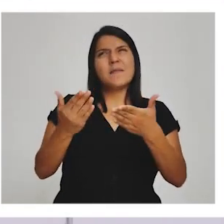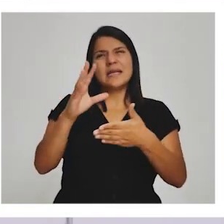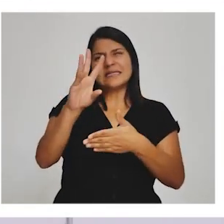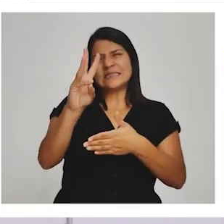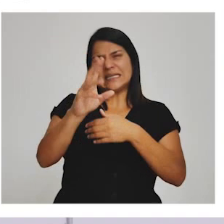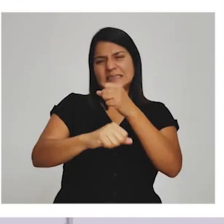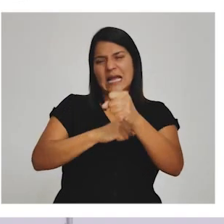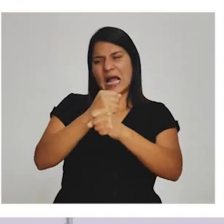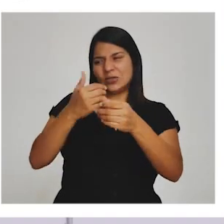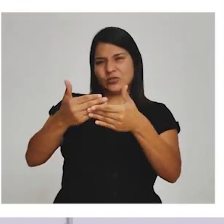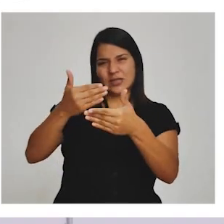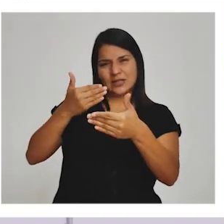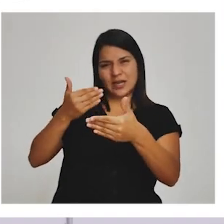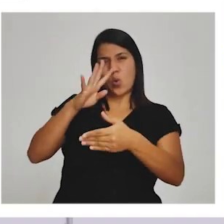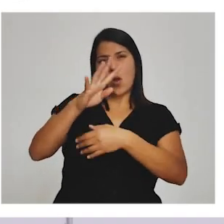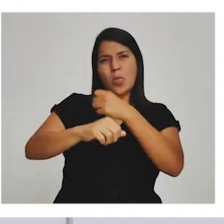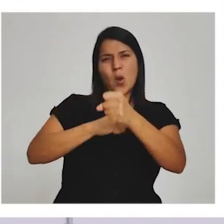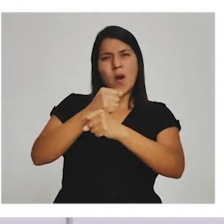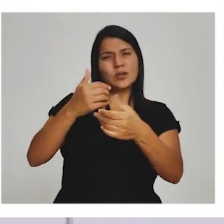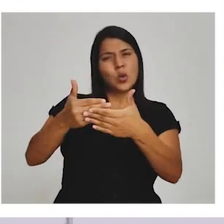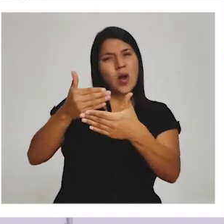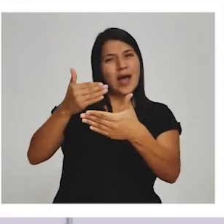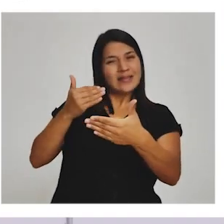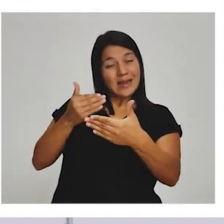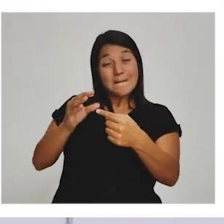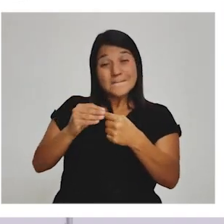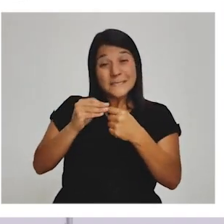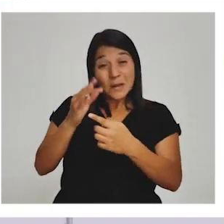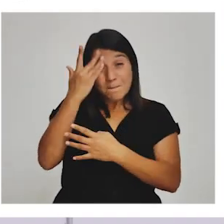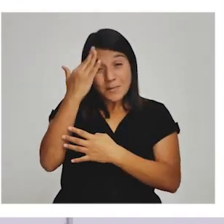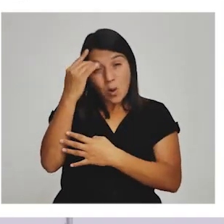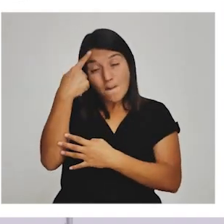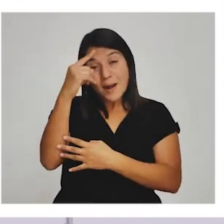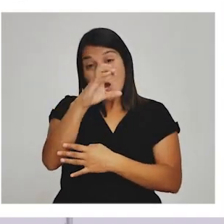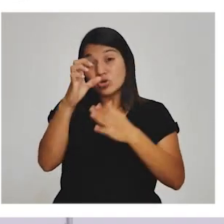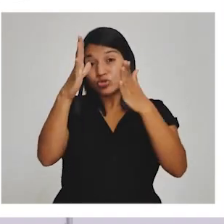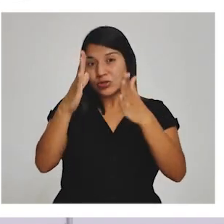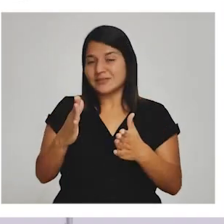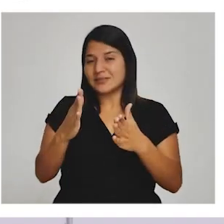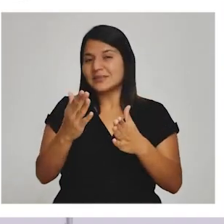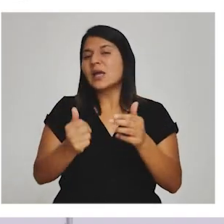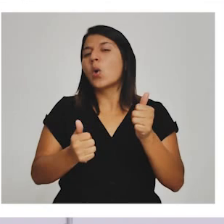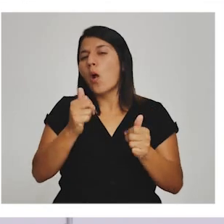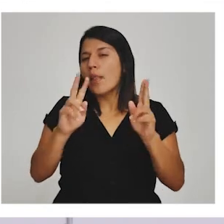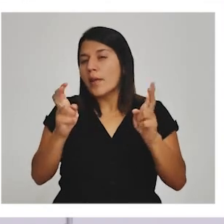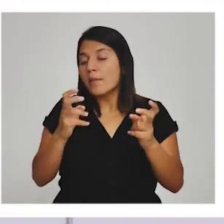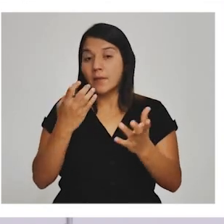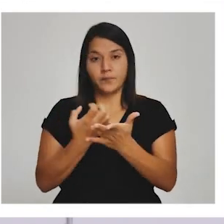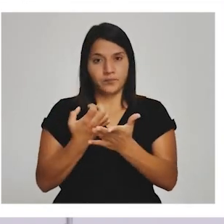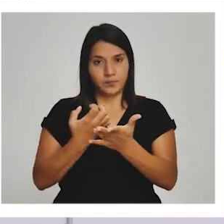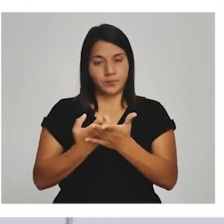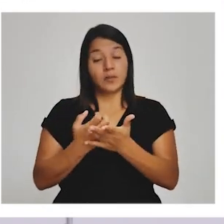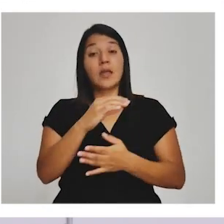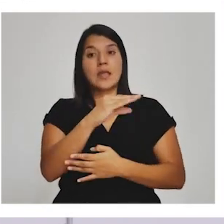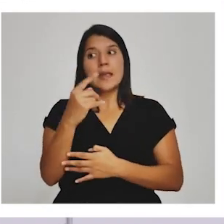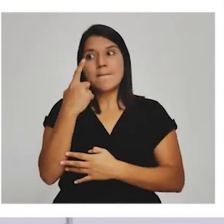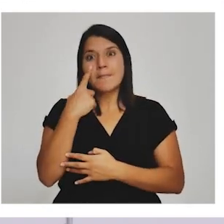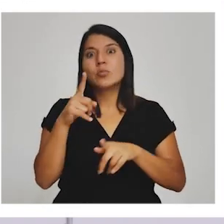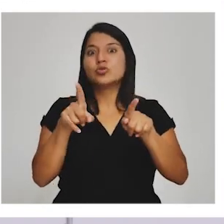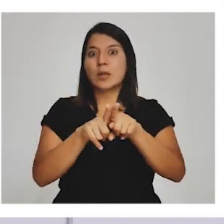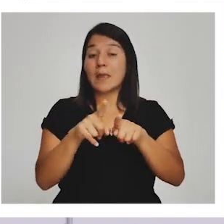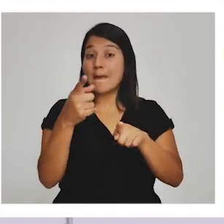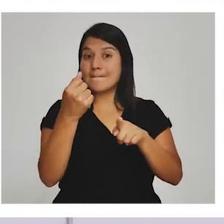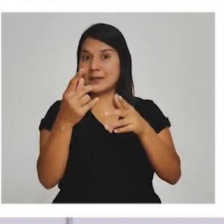que la economía era una de las principales preocupaciones. Incluso lo vemos que aunque no está tan relacionado con el Ministerio de Economía, en el tipo de cambio, que también